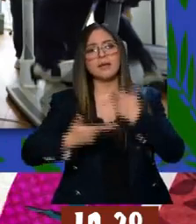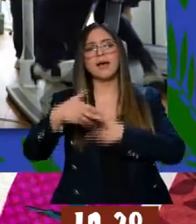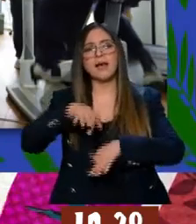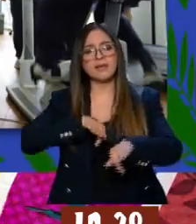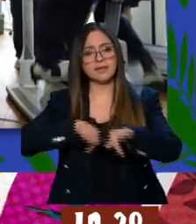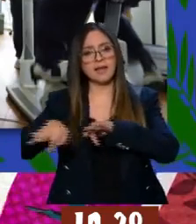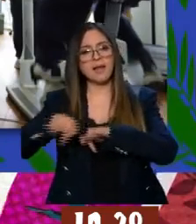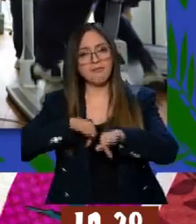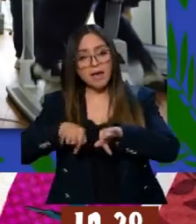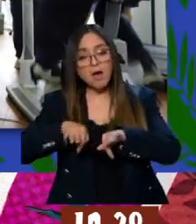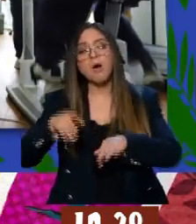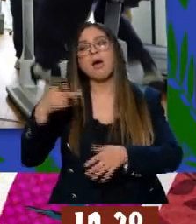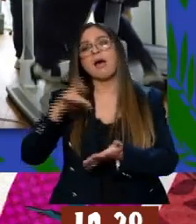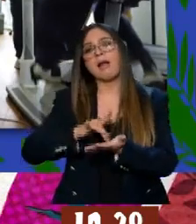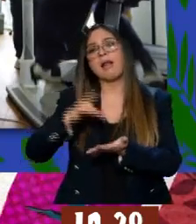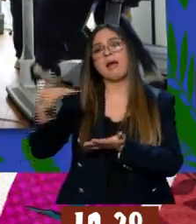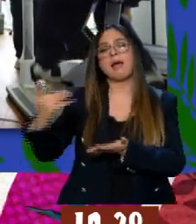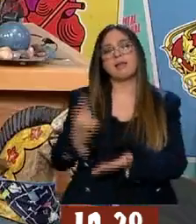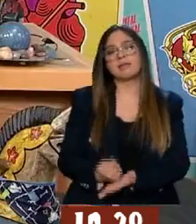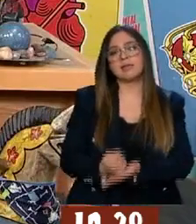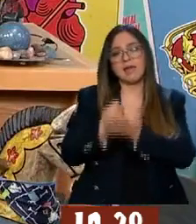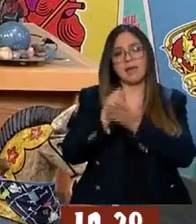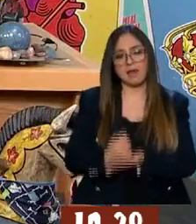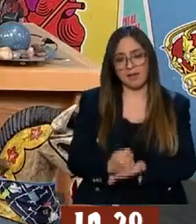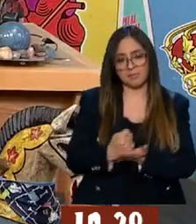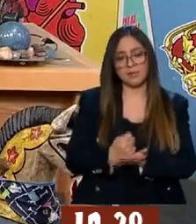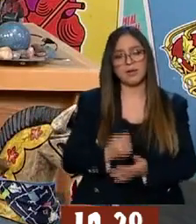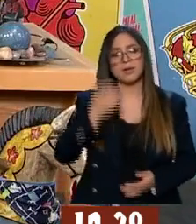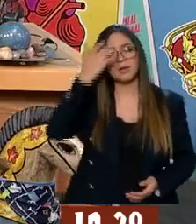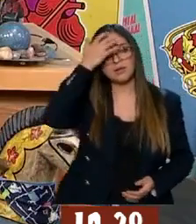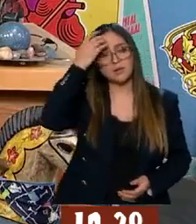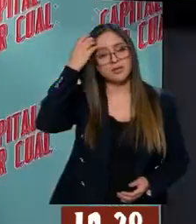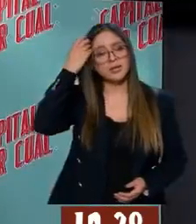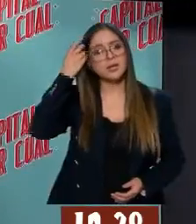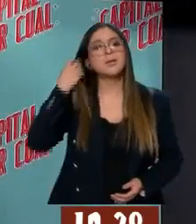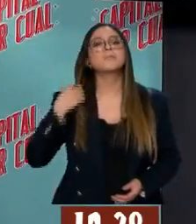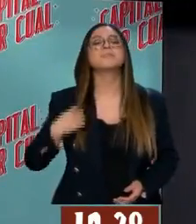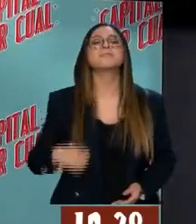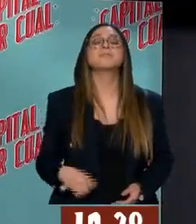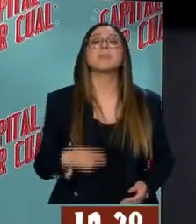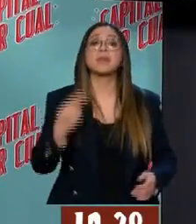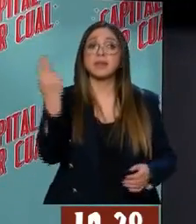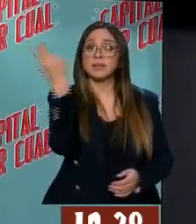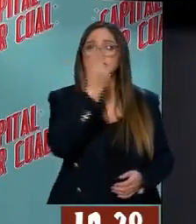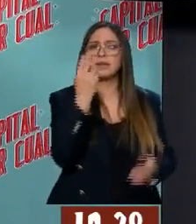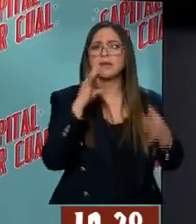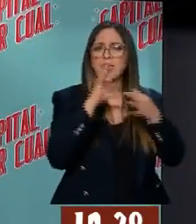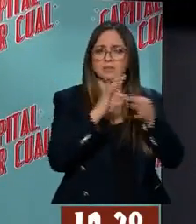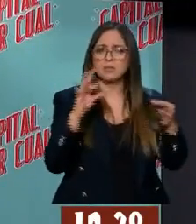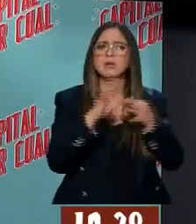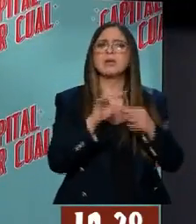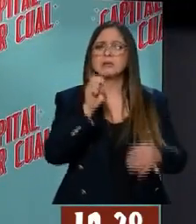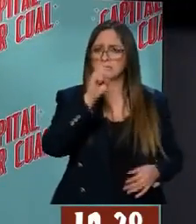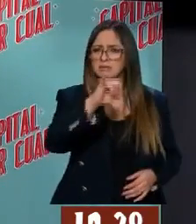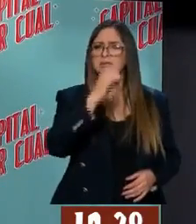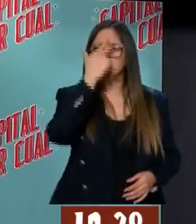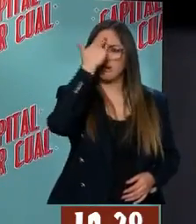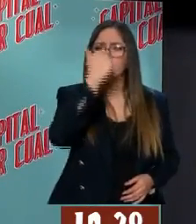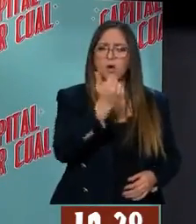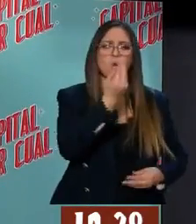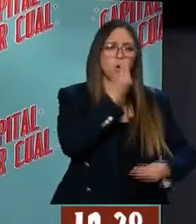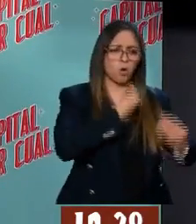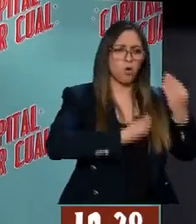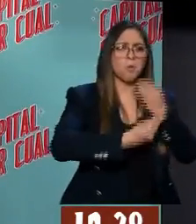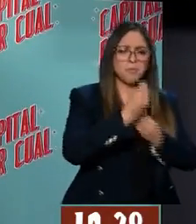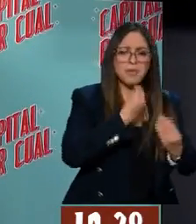de estos programas. Doctor, algo que es bien importante de señalar es, sí, la nutrición es bien importante, sí hacer ejercicio,